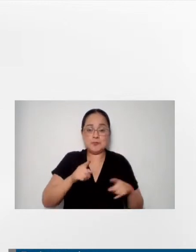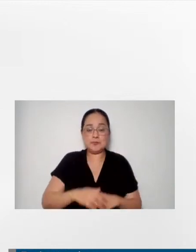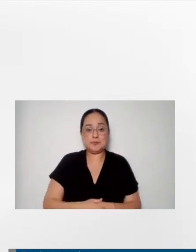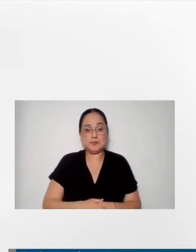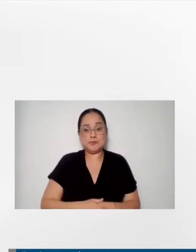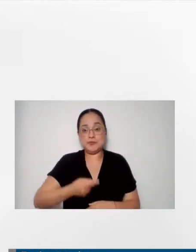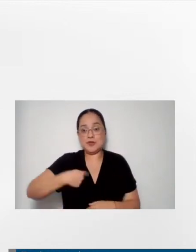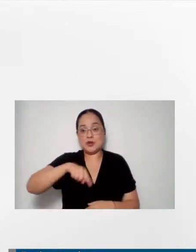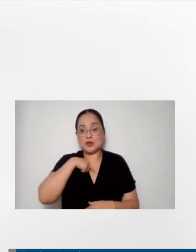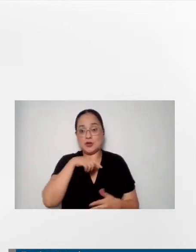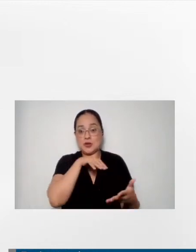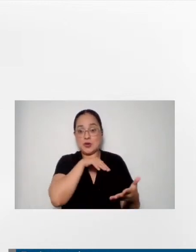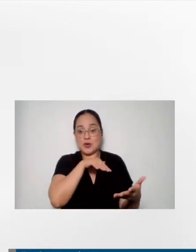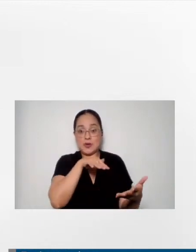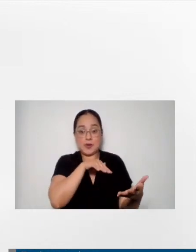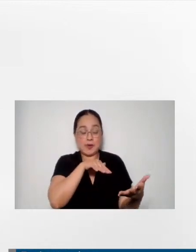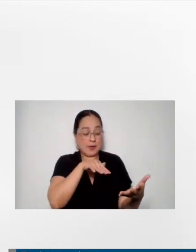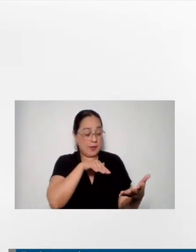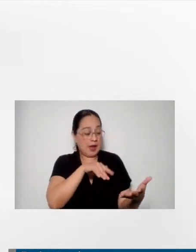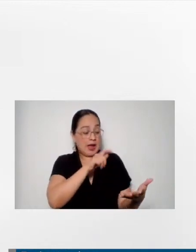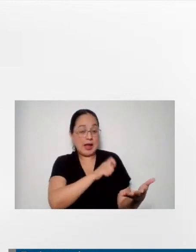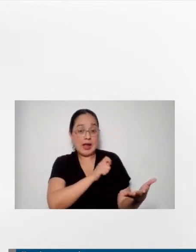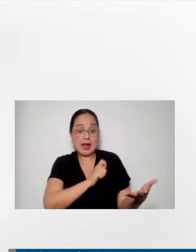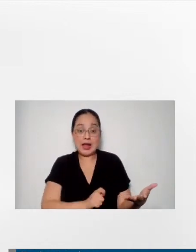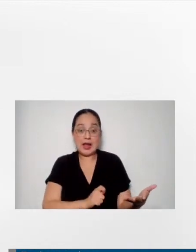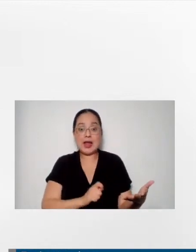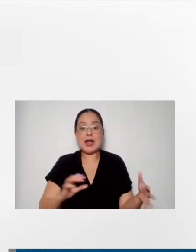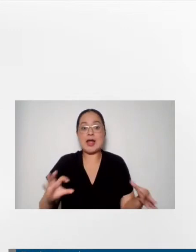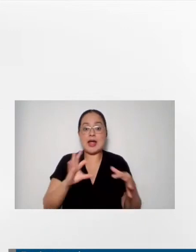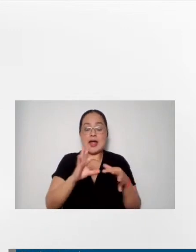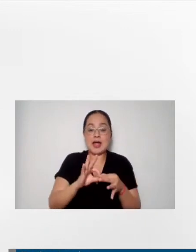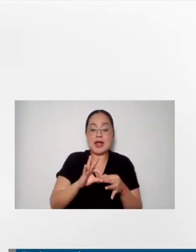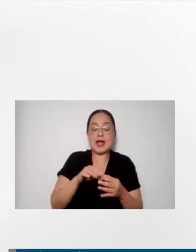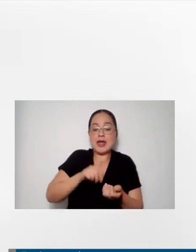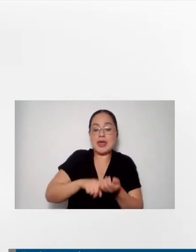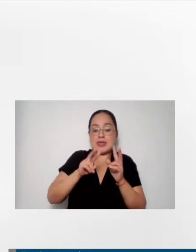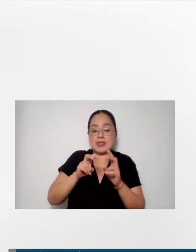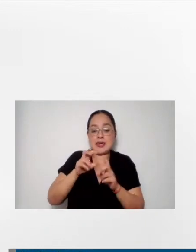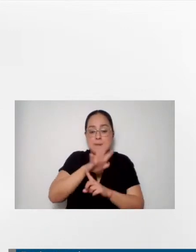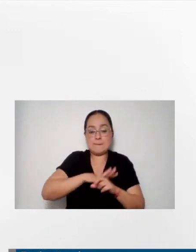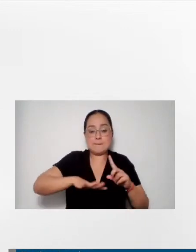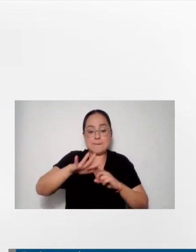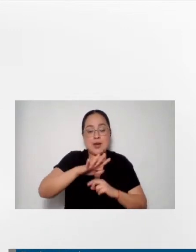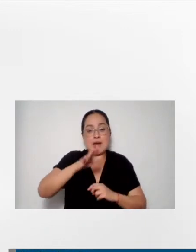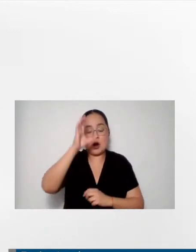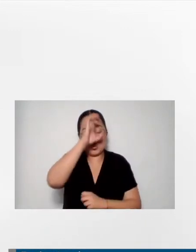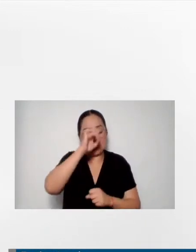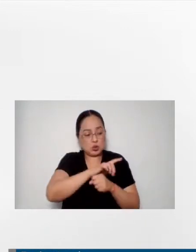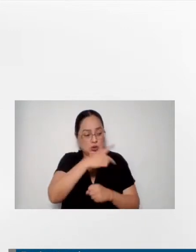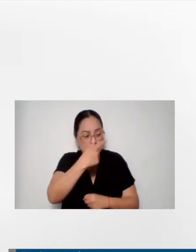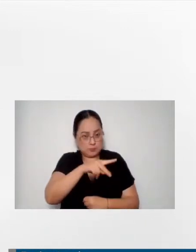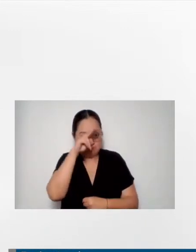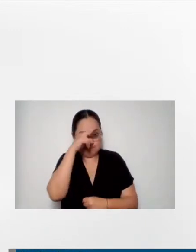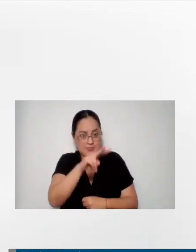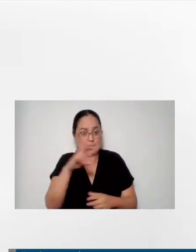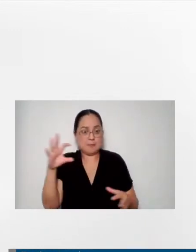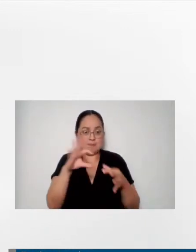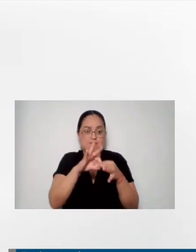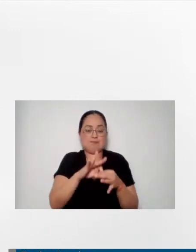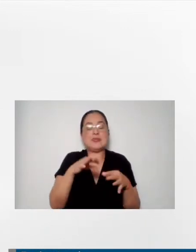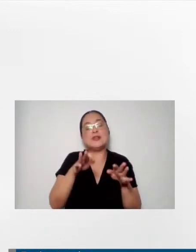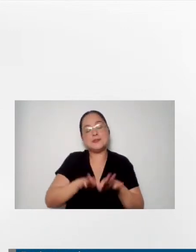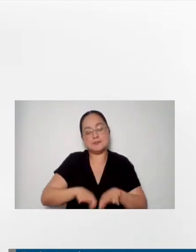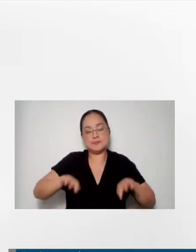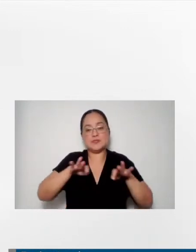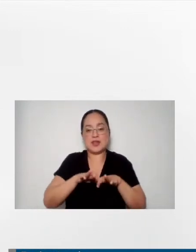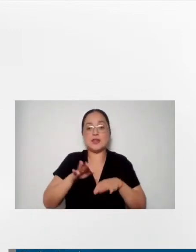leerlo teniendo en cuenta pues nuestro contexto cultural, me parece fundamental, ¿no? Pero bueno, aún así la Corte dice, bueno,